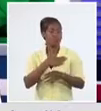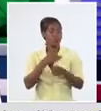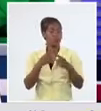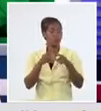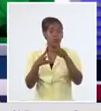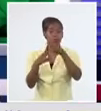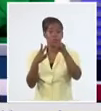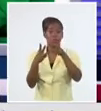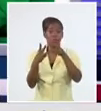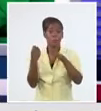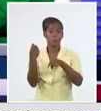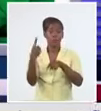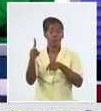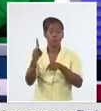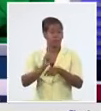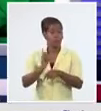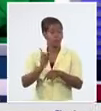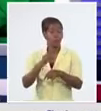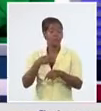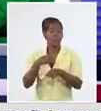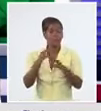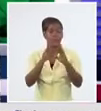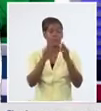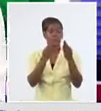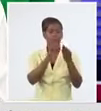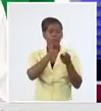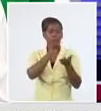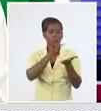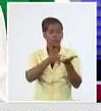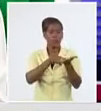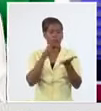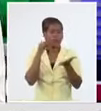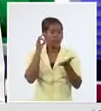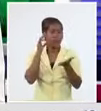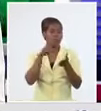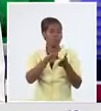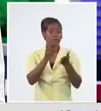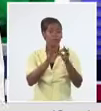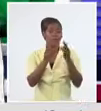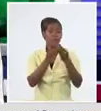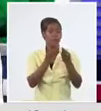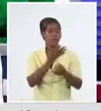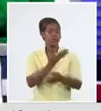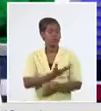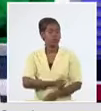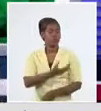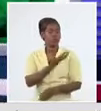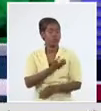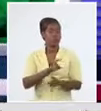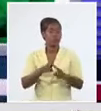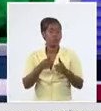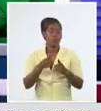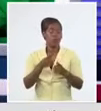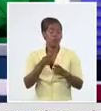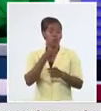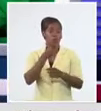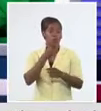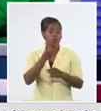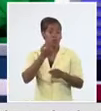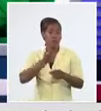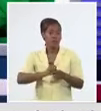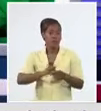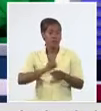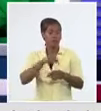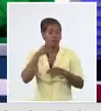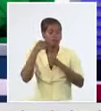en otras ocasiones, son el 100%. Pero de los 7 críticos que tenemos hoy en las unidades de cuidados